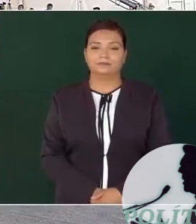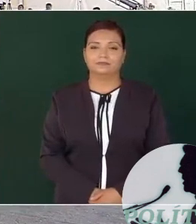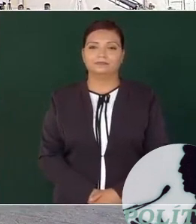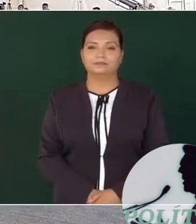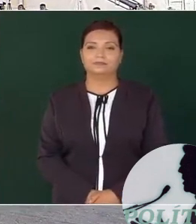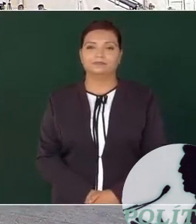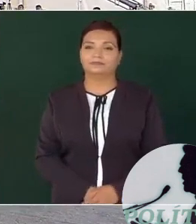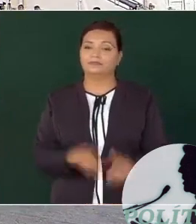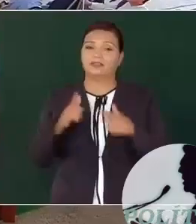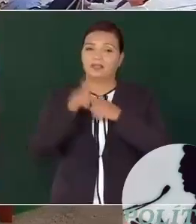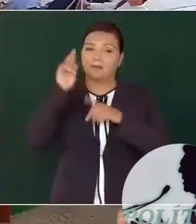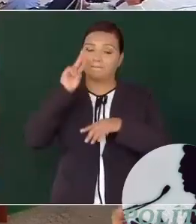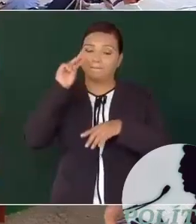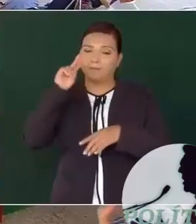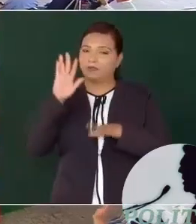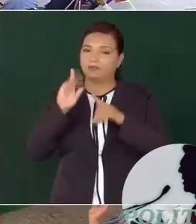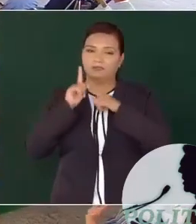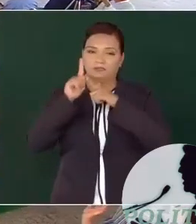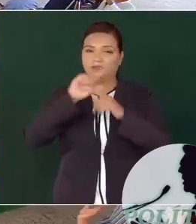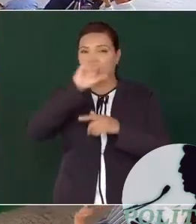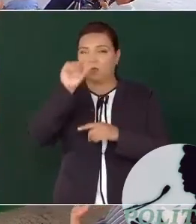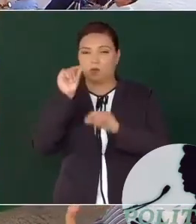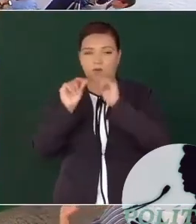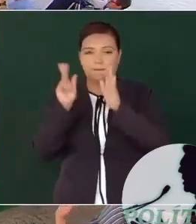Es que nos vamos a seguir viendo, vamos al acto